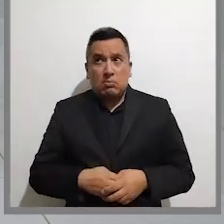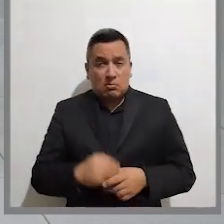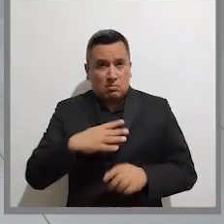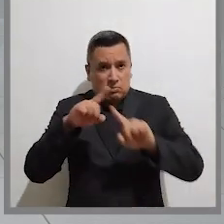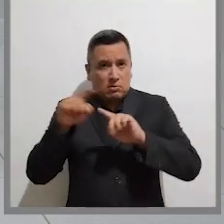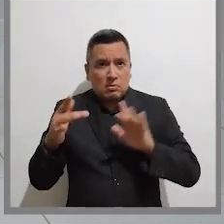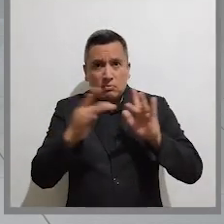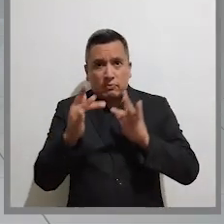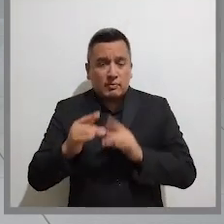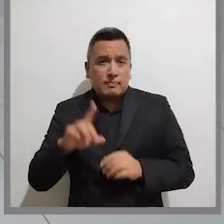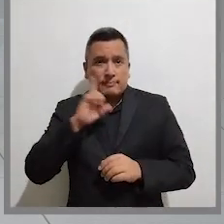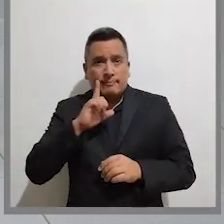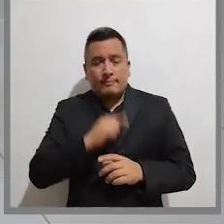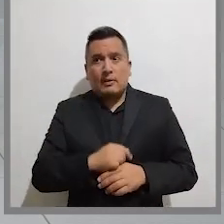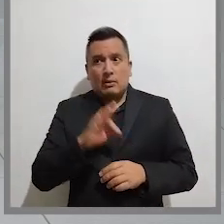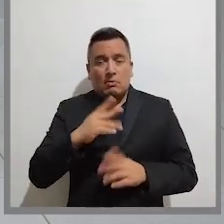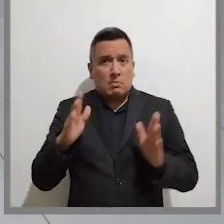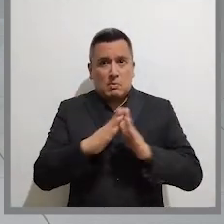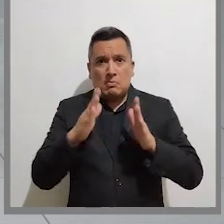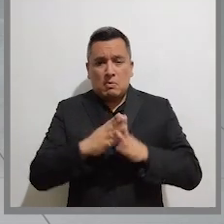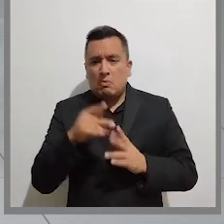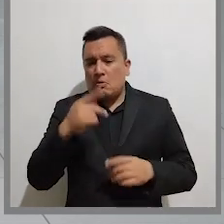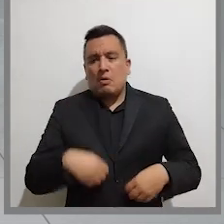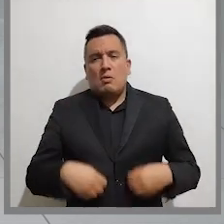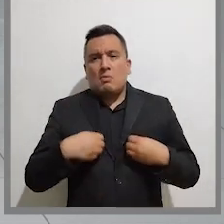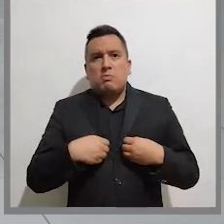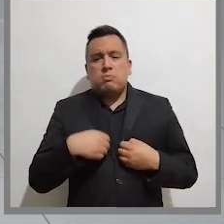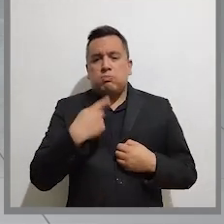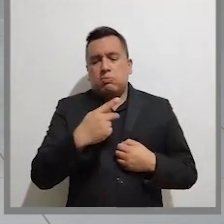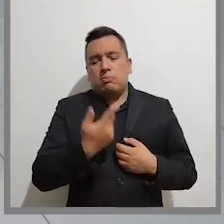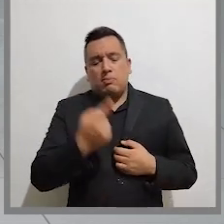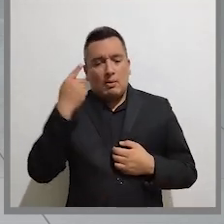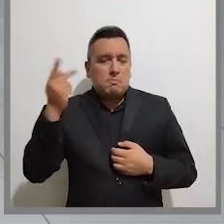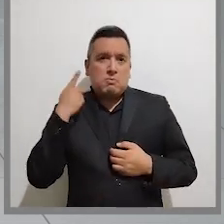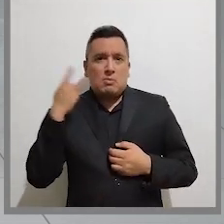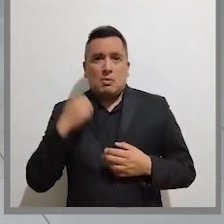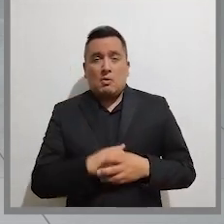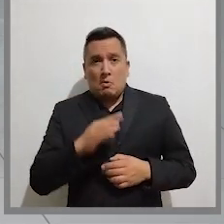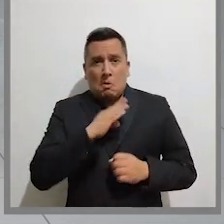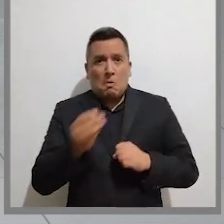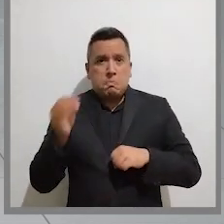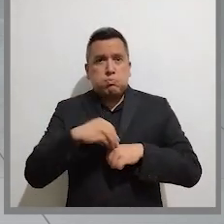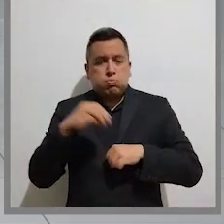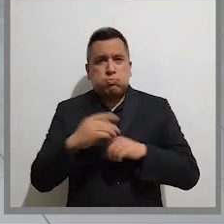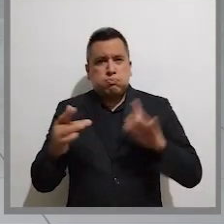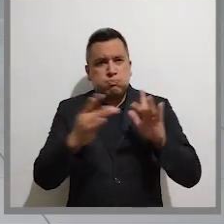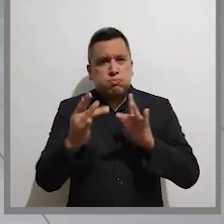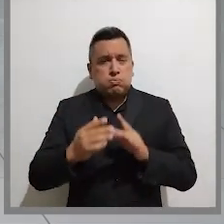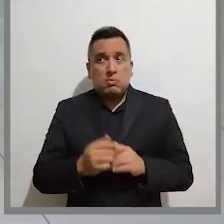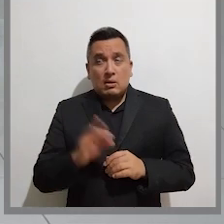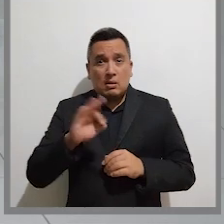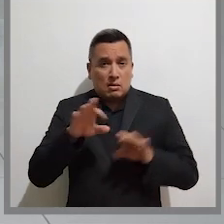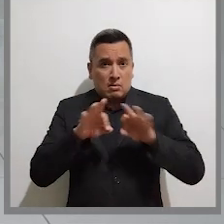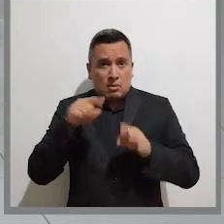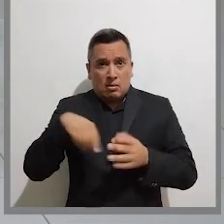varias redes en las que las mujeres que participan en la vida activa política se pueden sumar y que trabajan en el